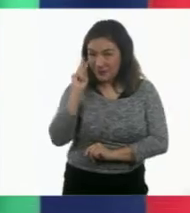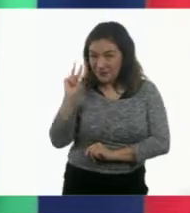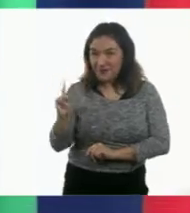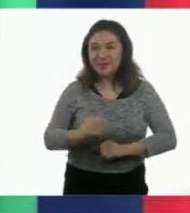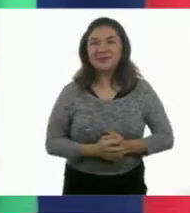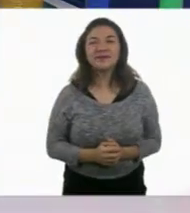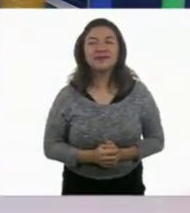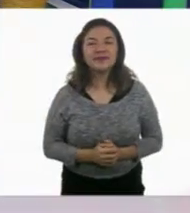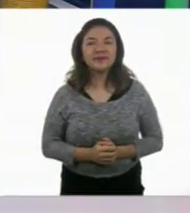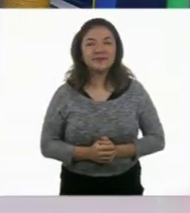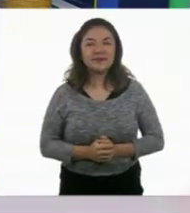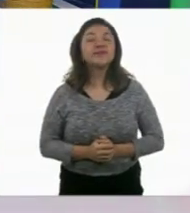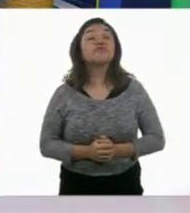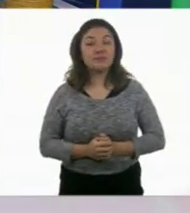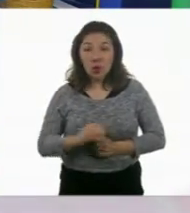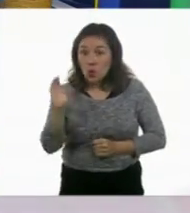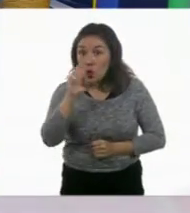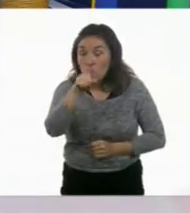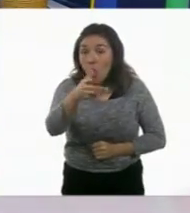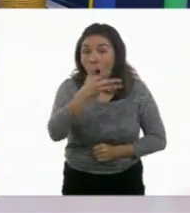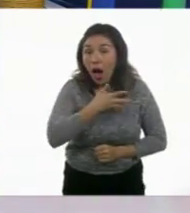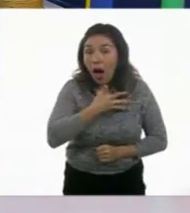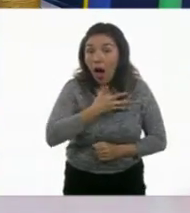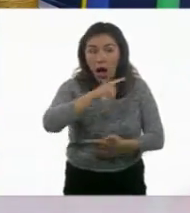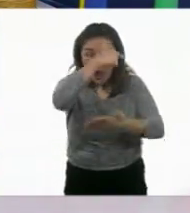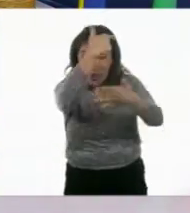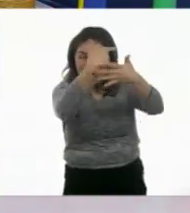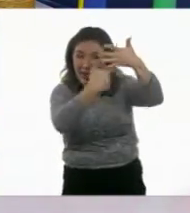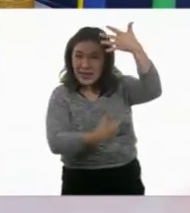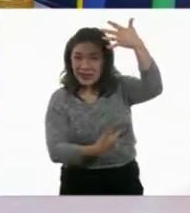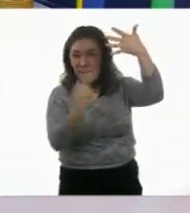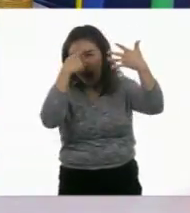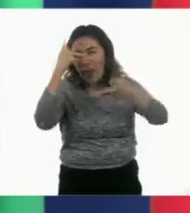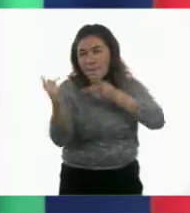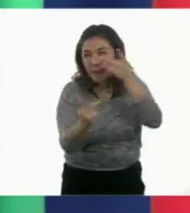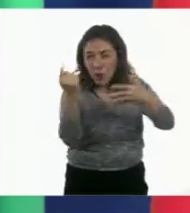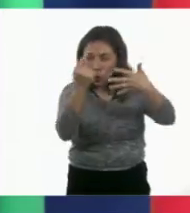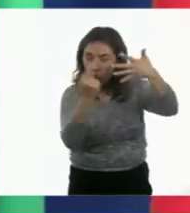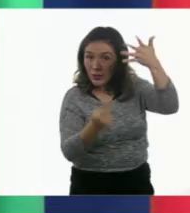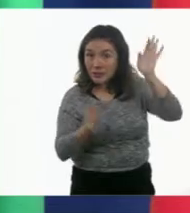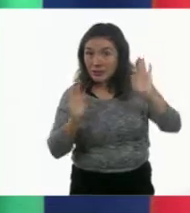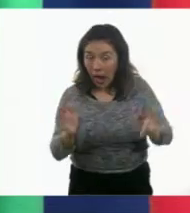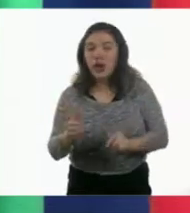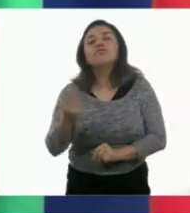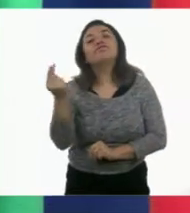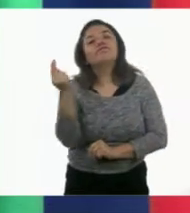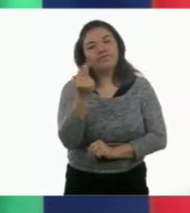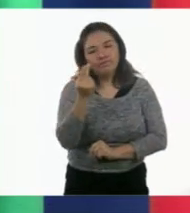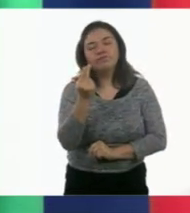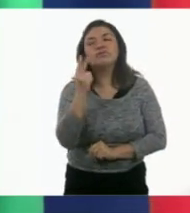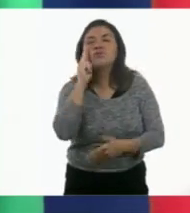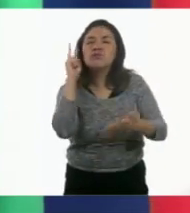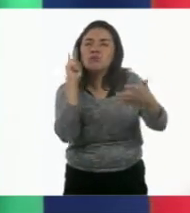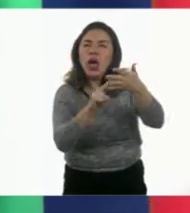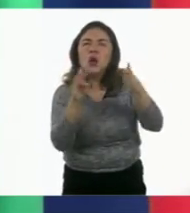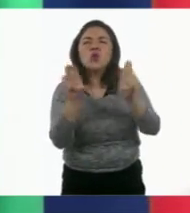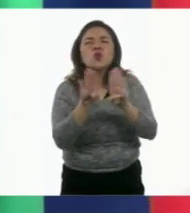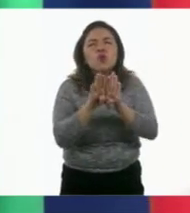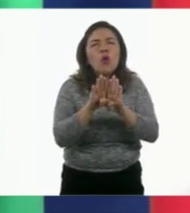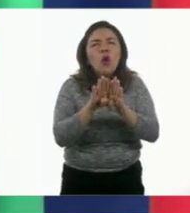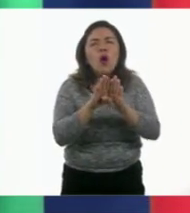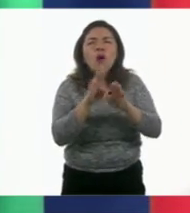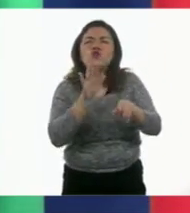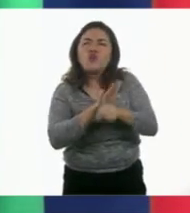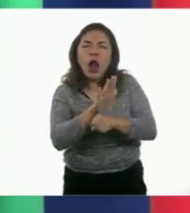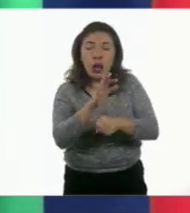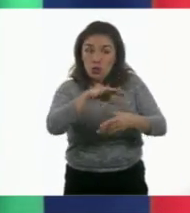Eso. Cuando tú tengas tu lista inicial de preguntas, es necesario hacer descartes, porque